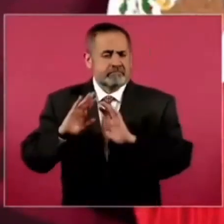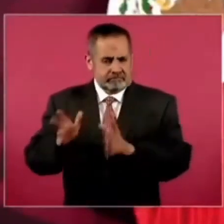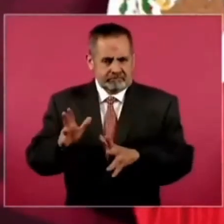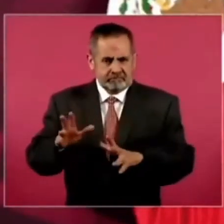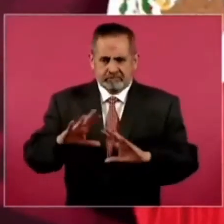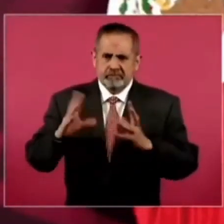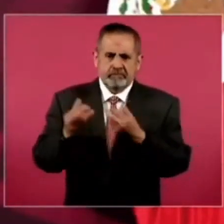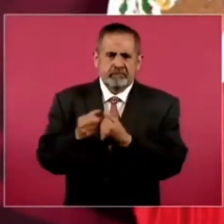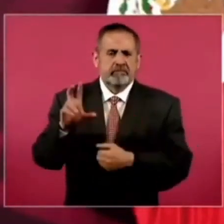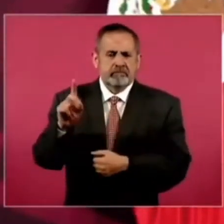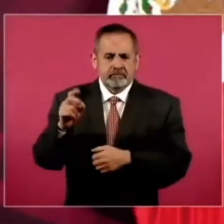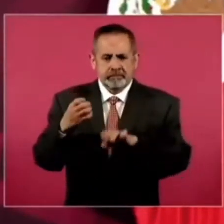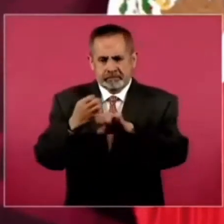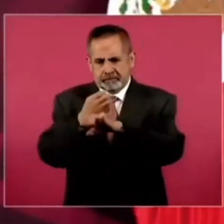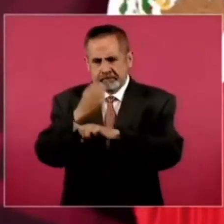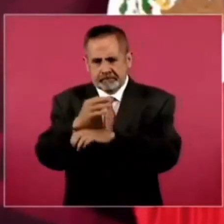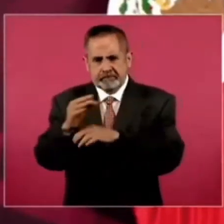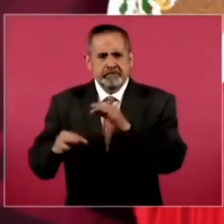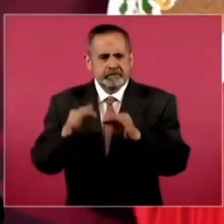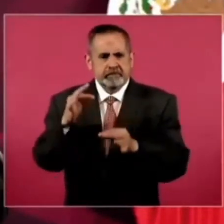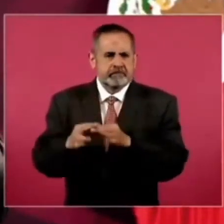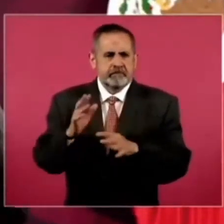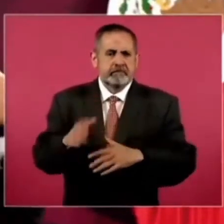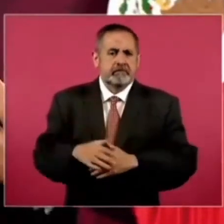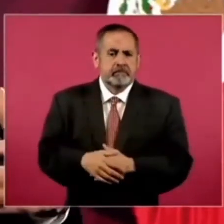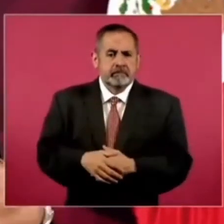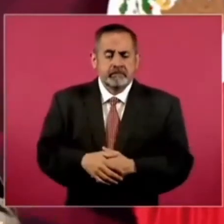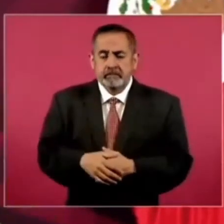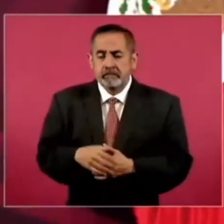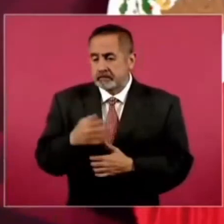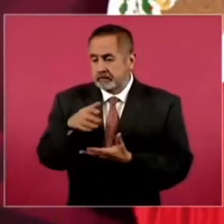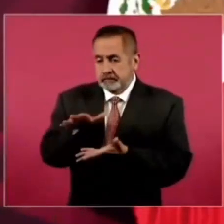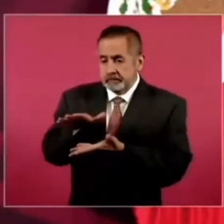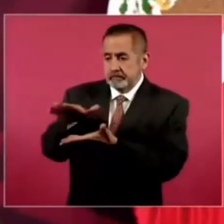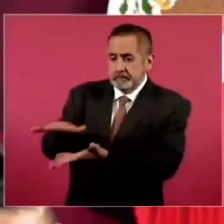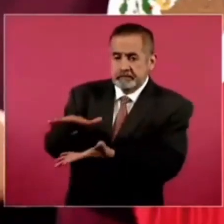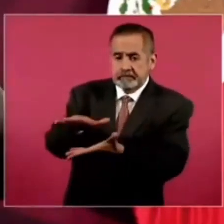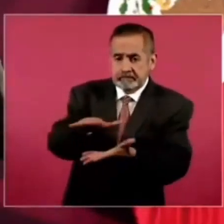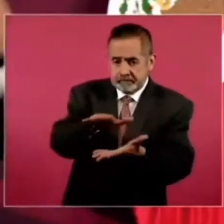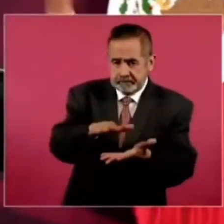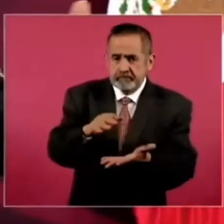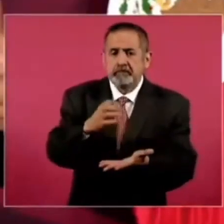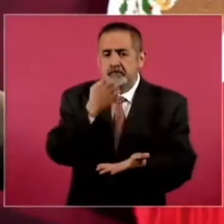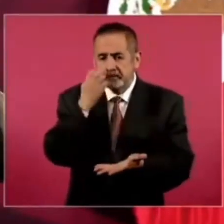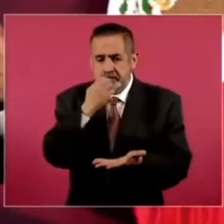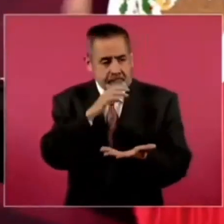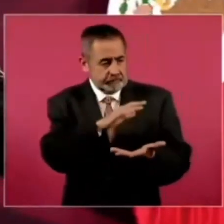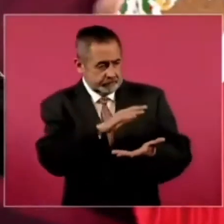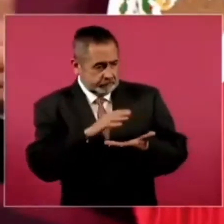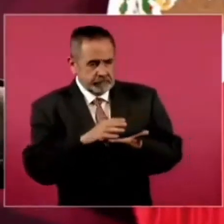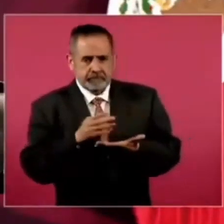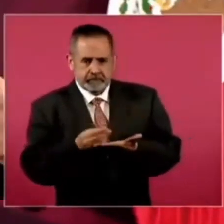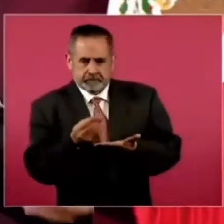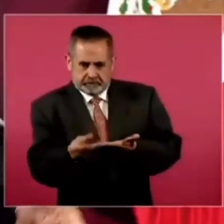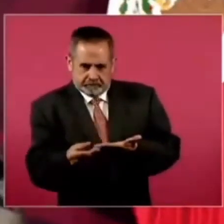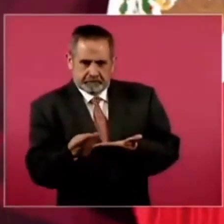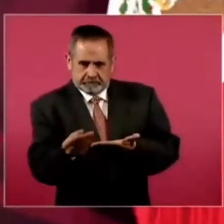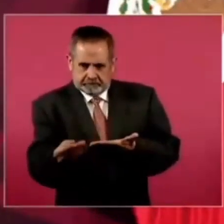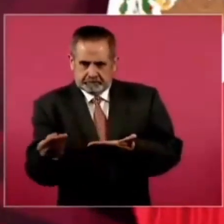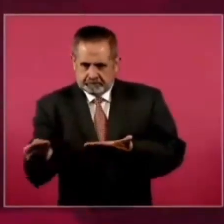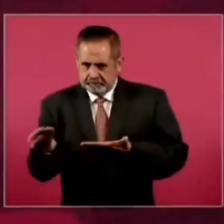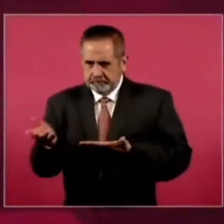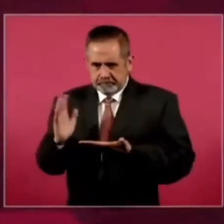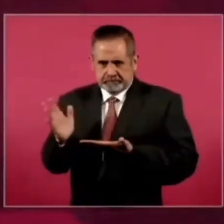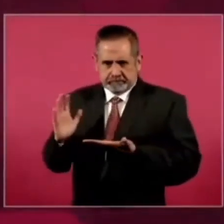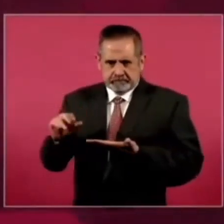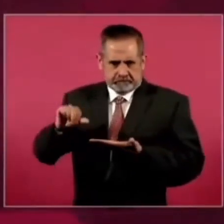Sí, los 30. O sea, ya están en las escuelas, pues. Ya los están entregando, distribuyendo.